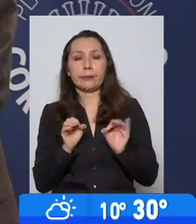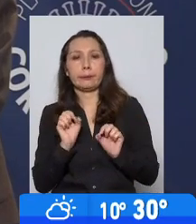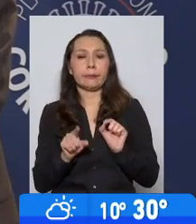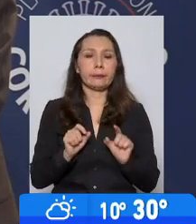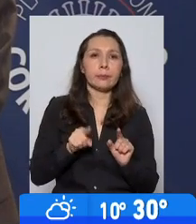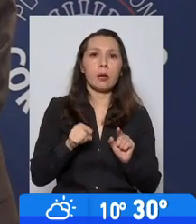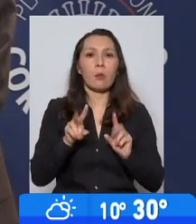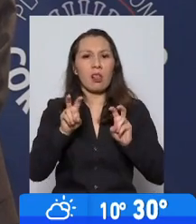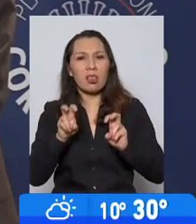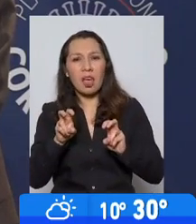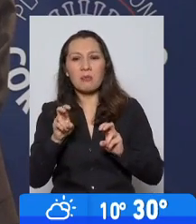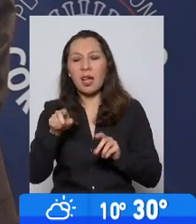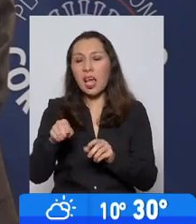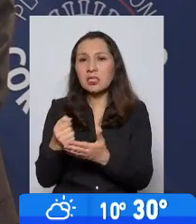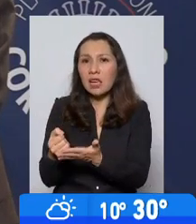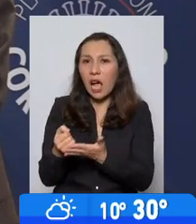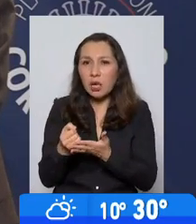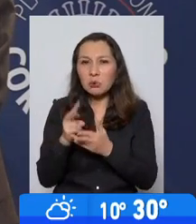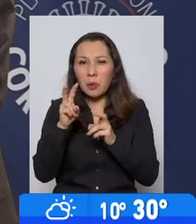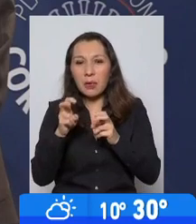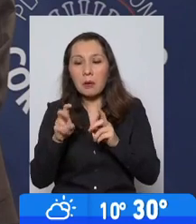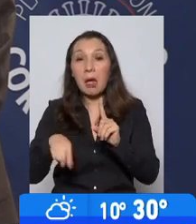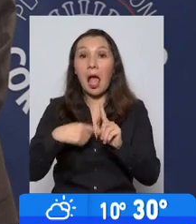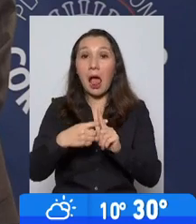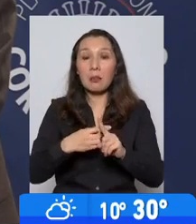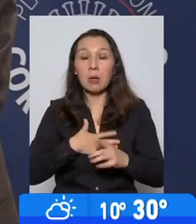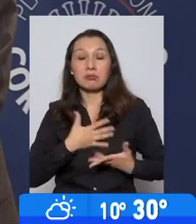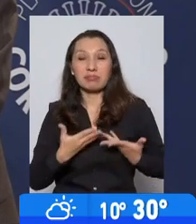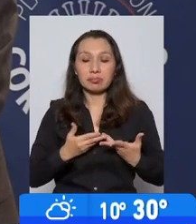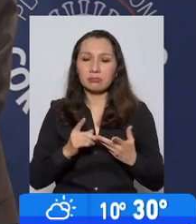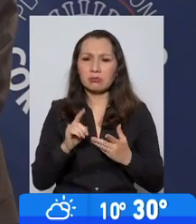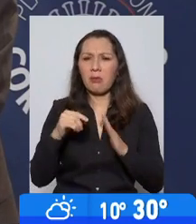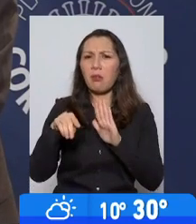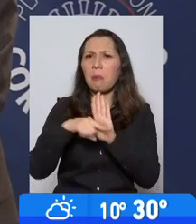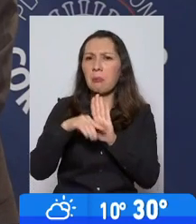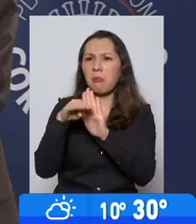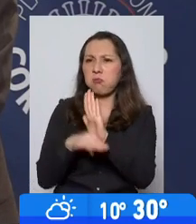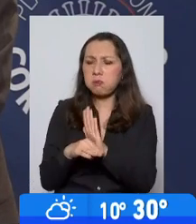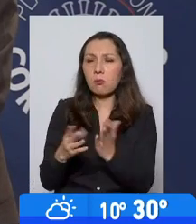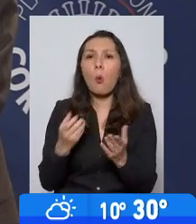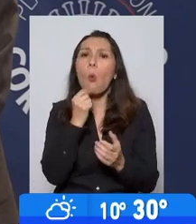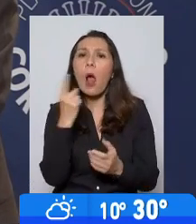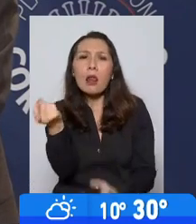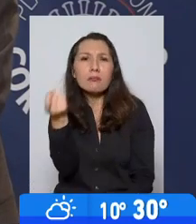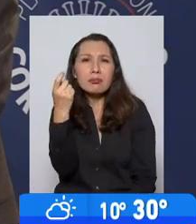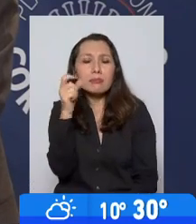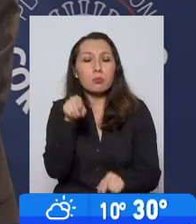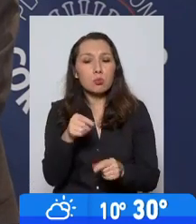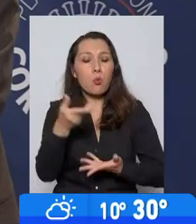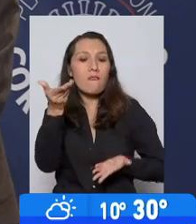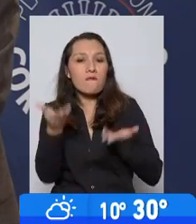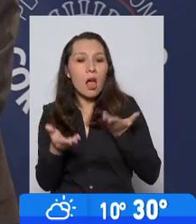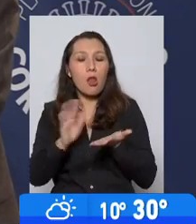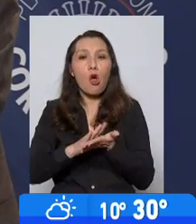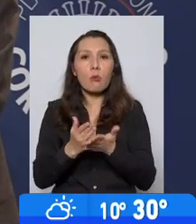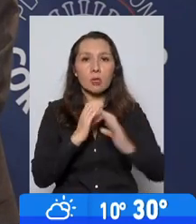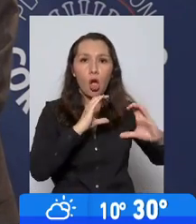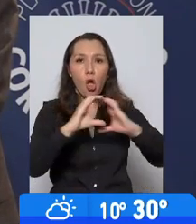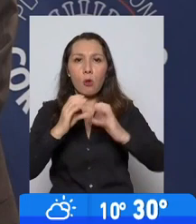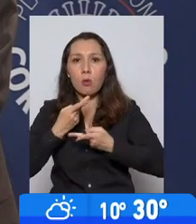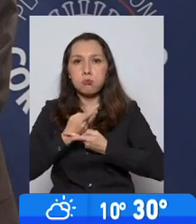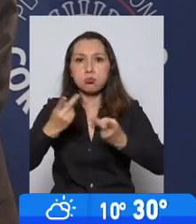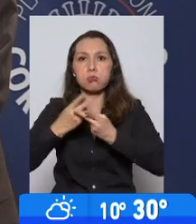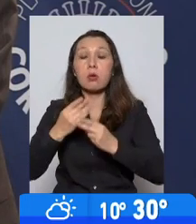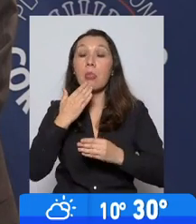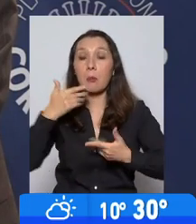que actitudes como esas, más que sumar, restan. ¿Cómo toma esas críticas y cuál es el balance también que se hace del manejo comunicacional y